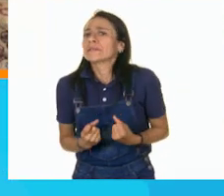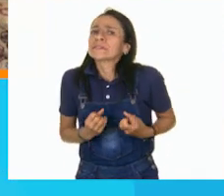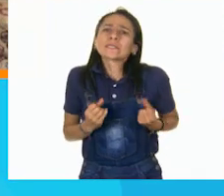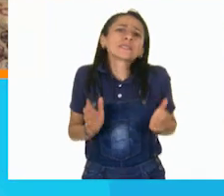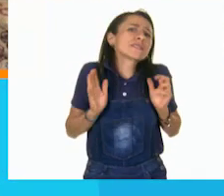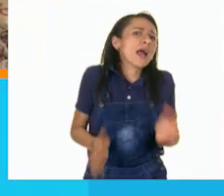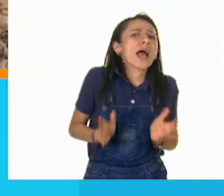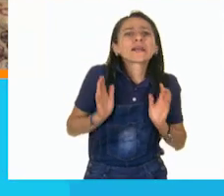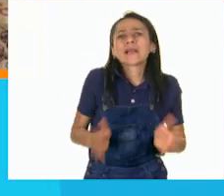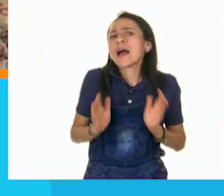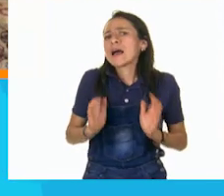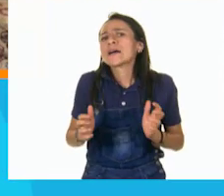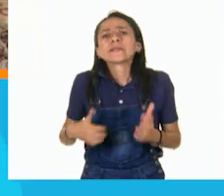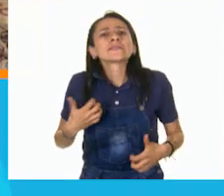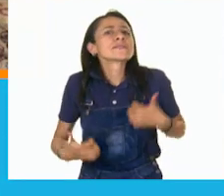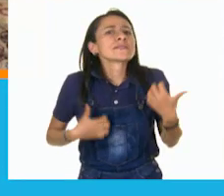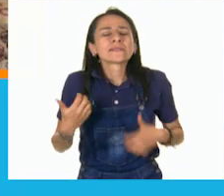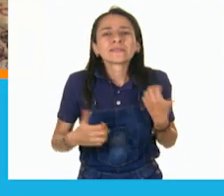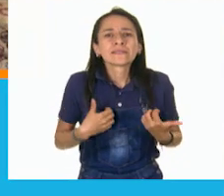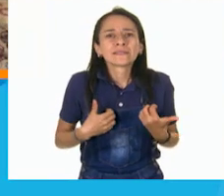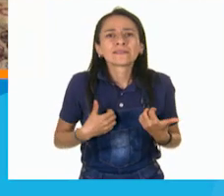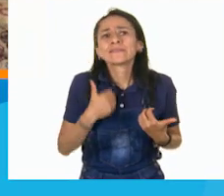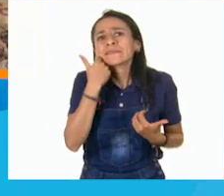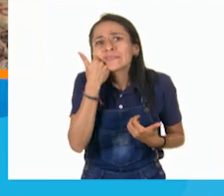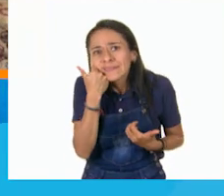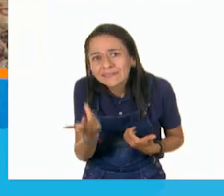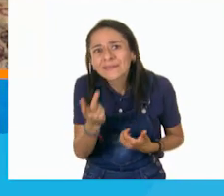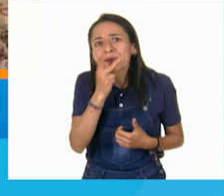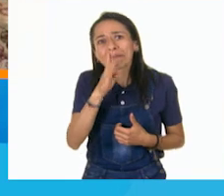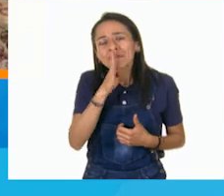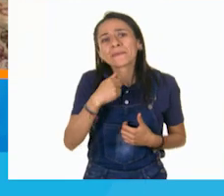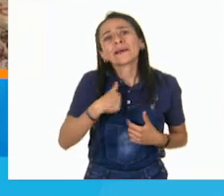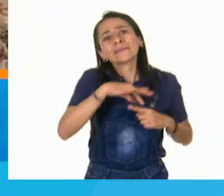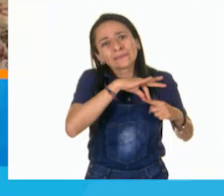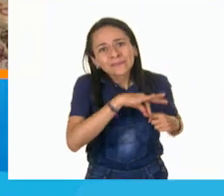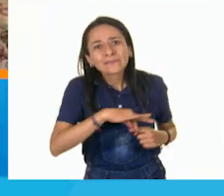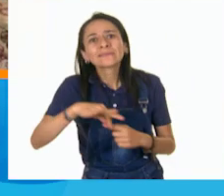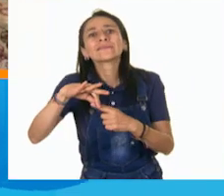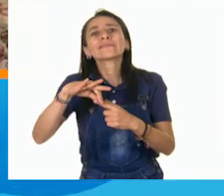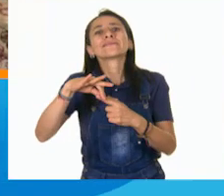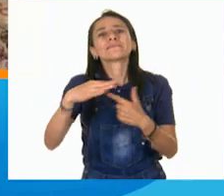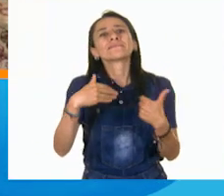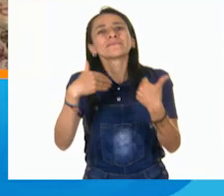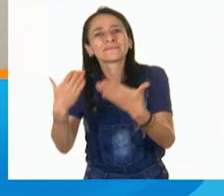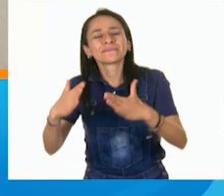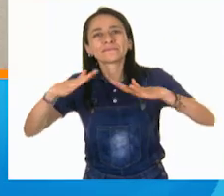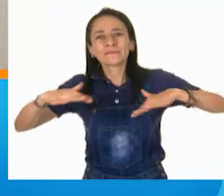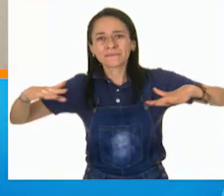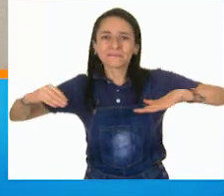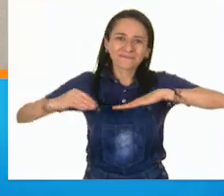papás me llevaran a la playa. ¡Eso fue súper emocionante!